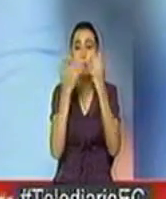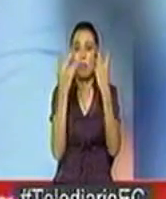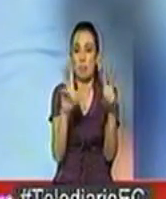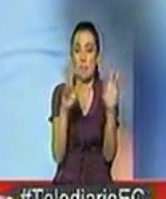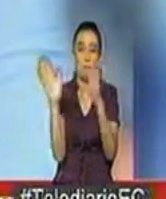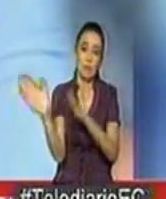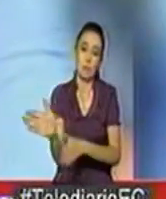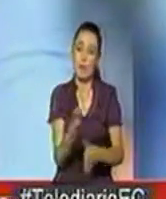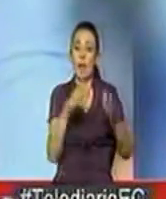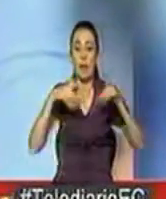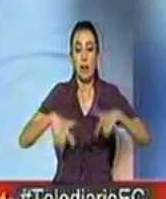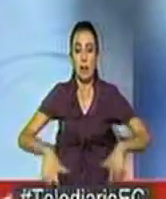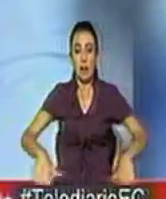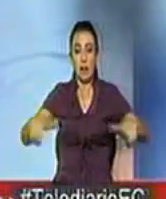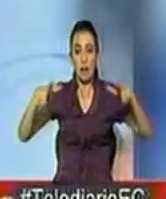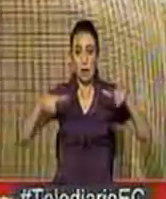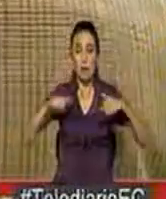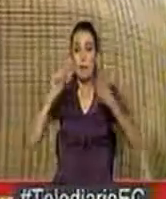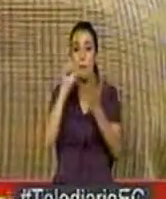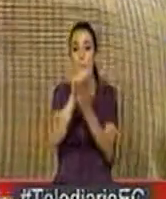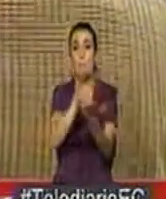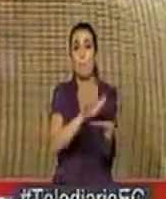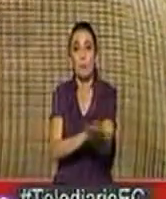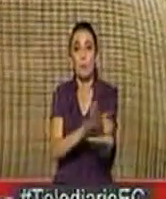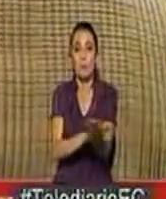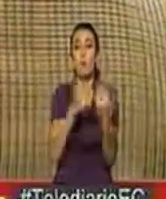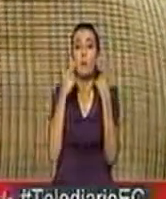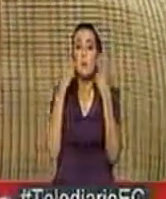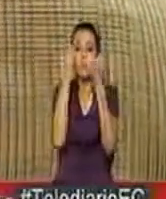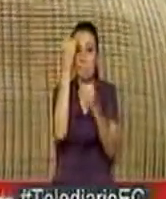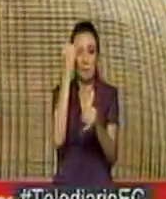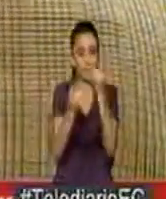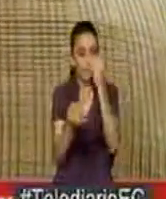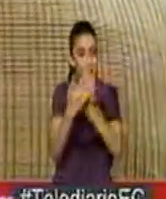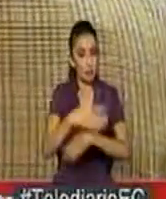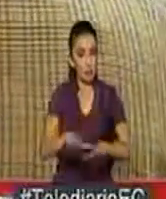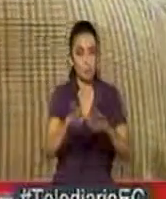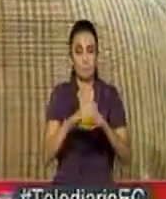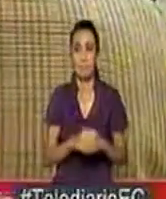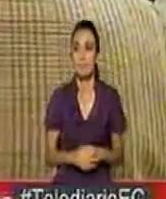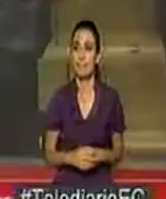presidente Lenín Moreno las propuestas finales. Luis Alfredo Zúñiga, Medios Públicos.